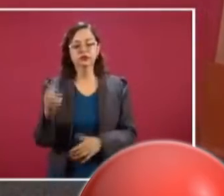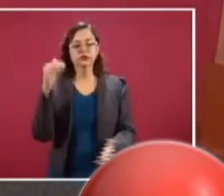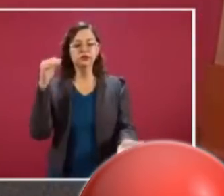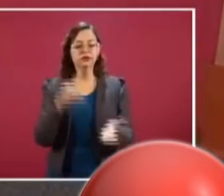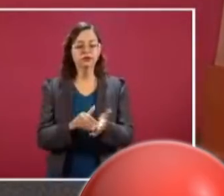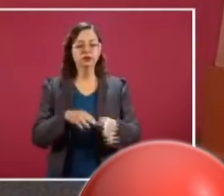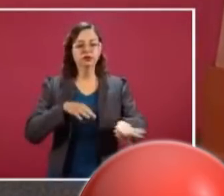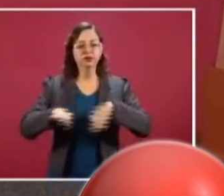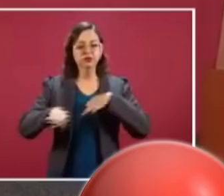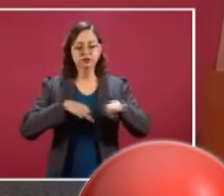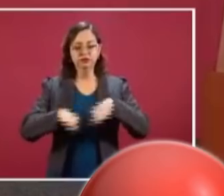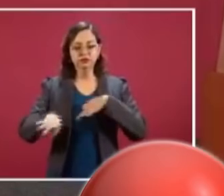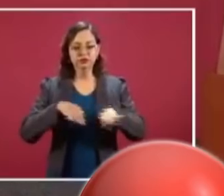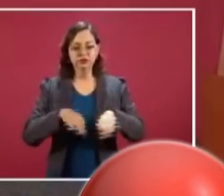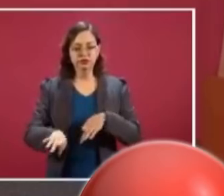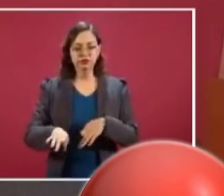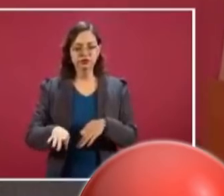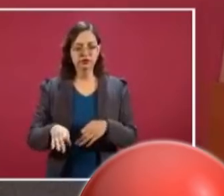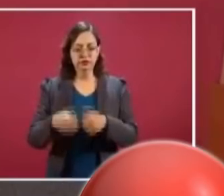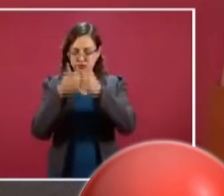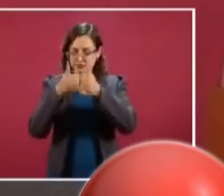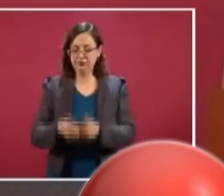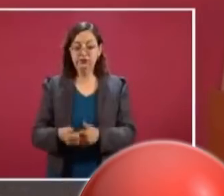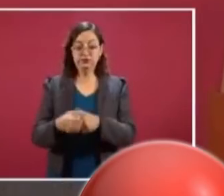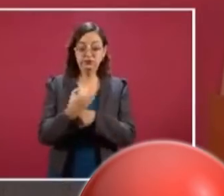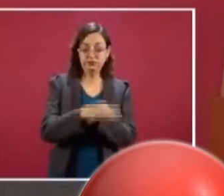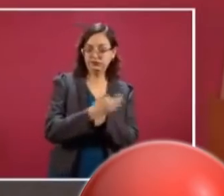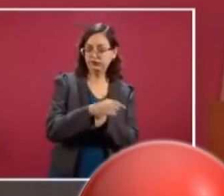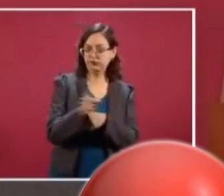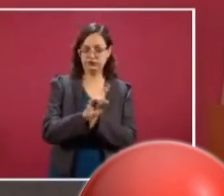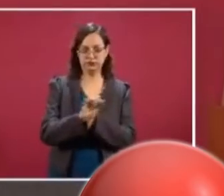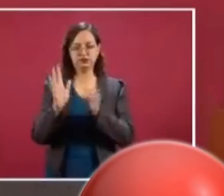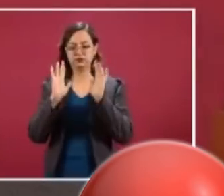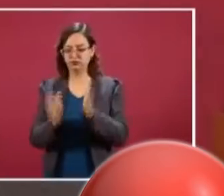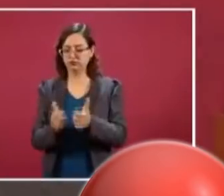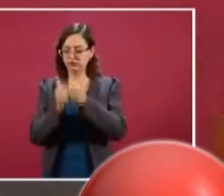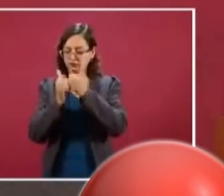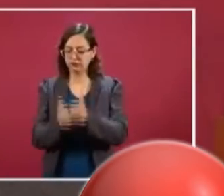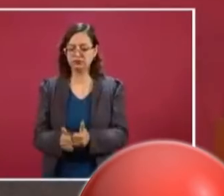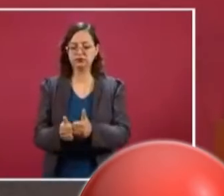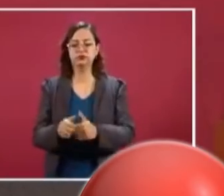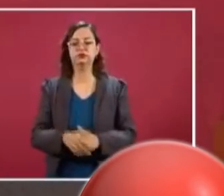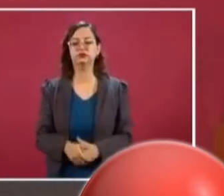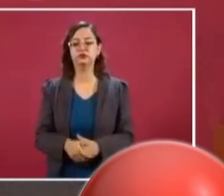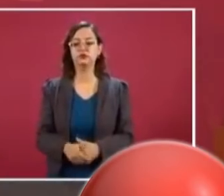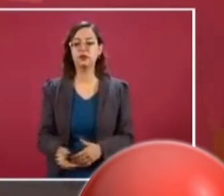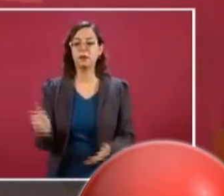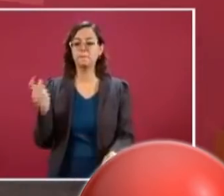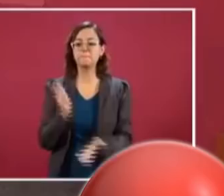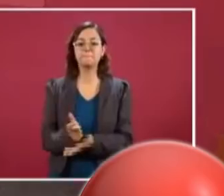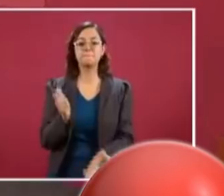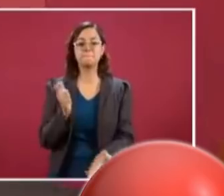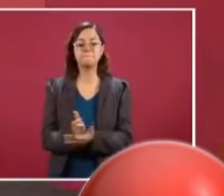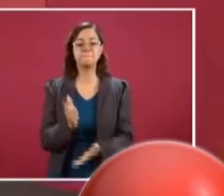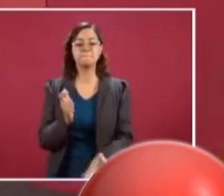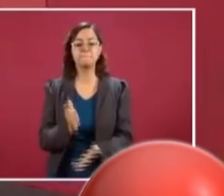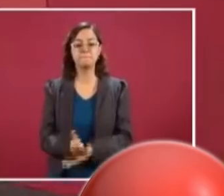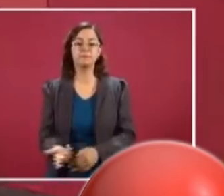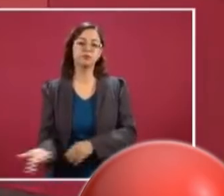permanentes, no empleos temporales, sino pagando